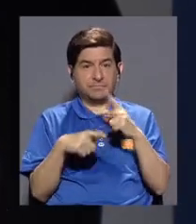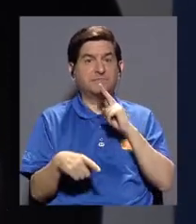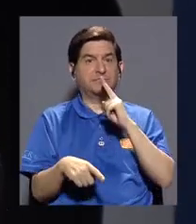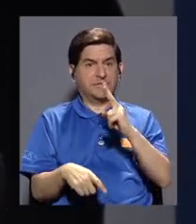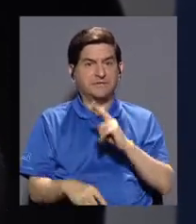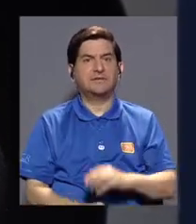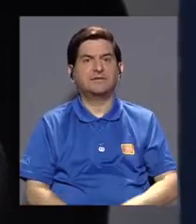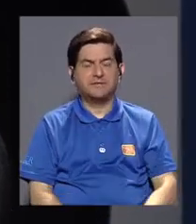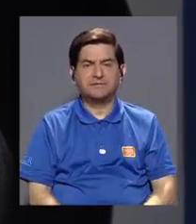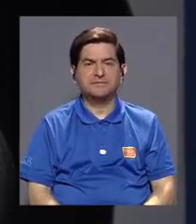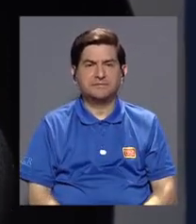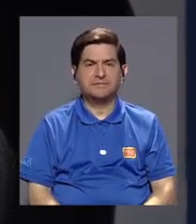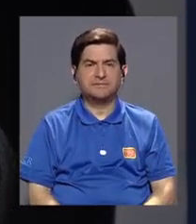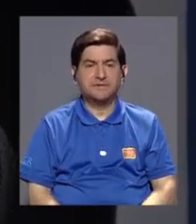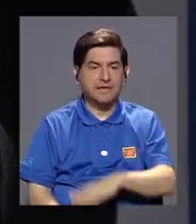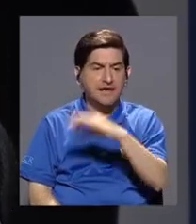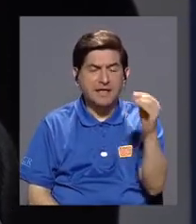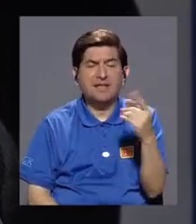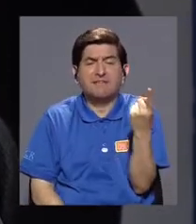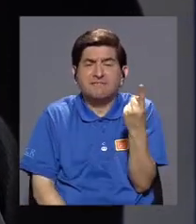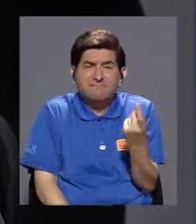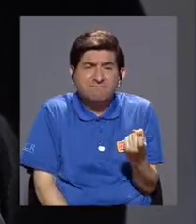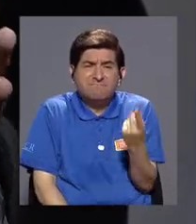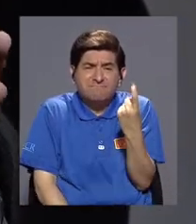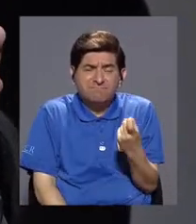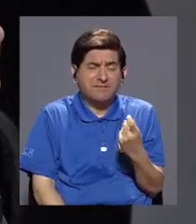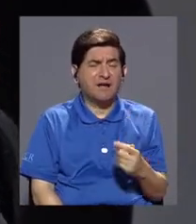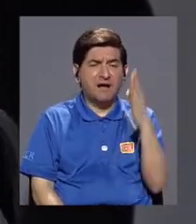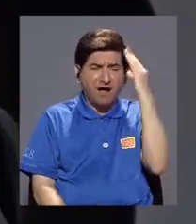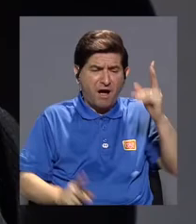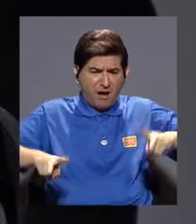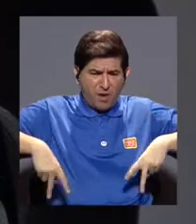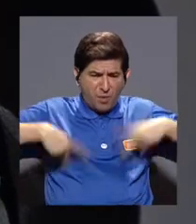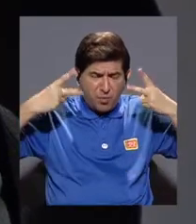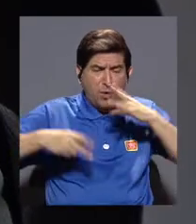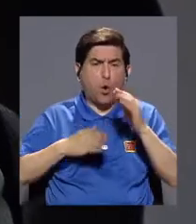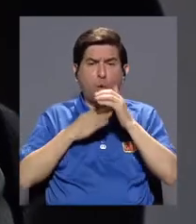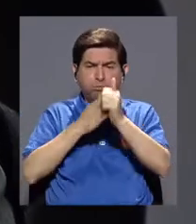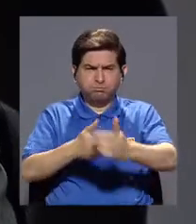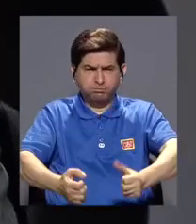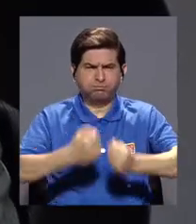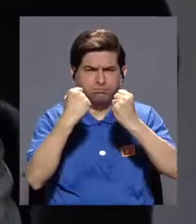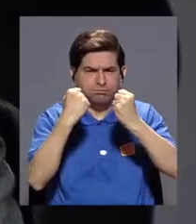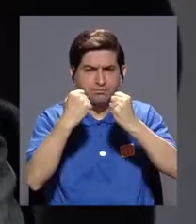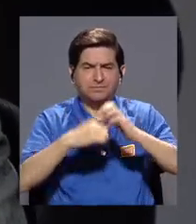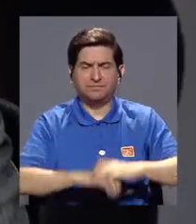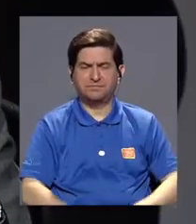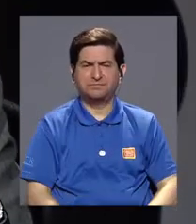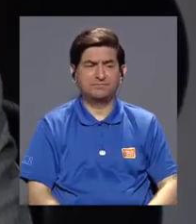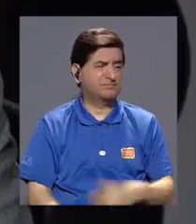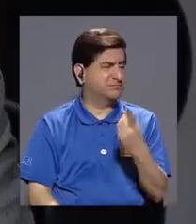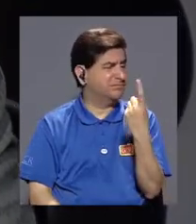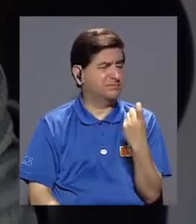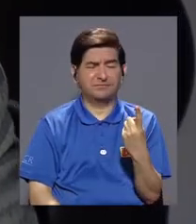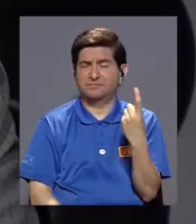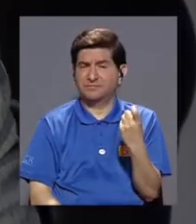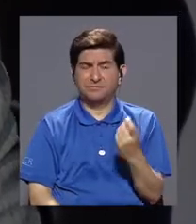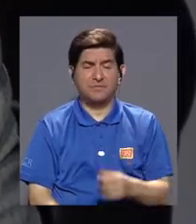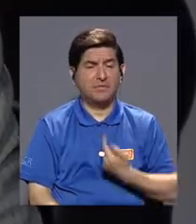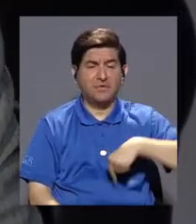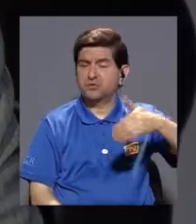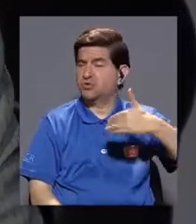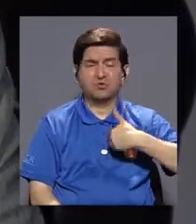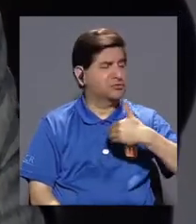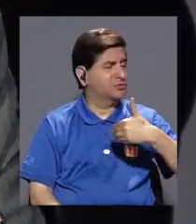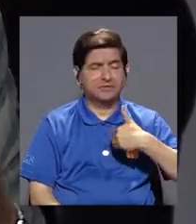¿verdad? Muy compleja. Y estamos careciendo de experiencias de vida y de liderazgos robustos. Estamos careciendo, no los